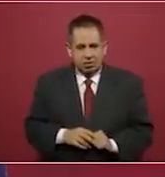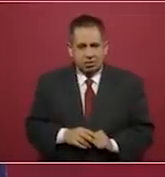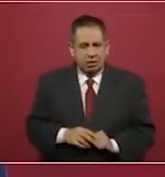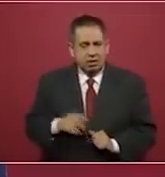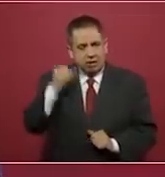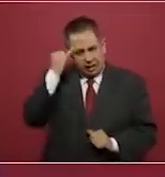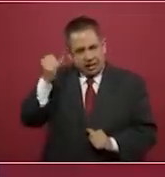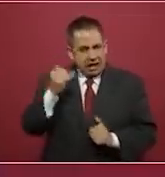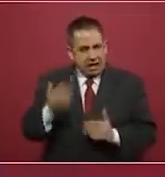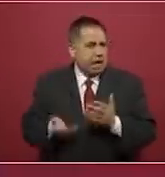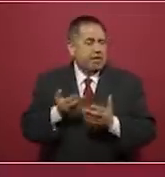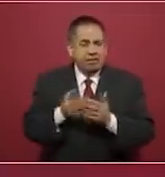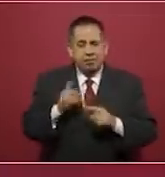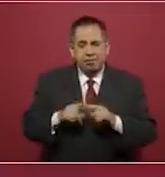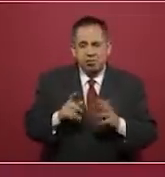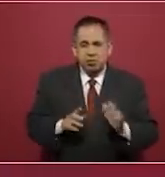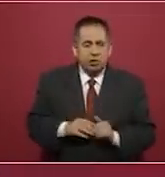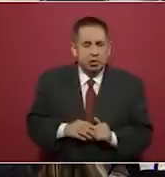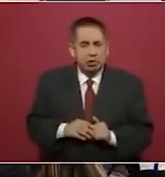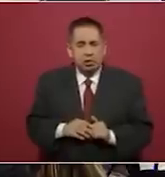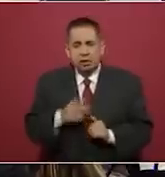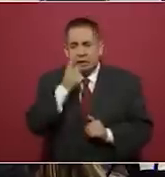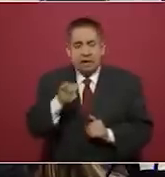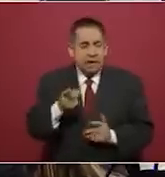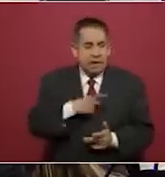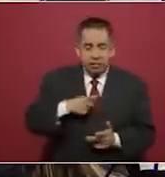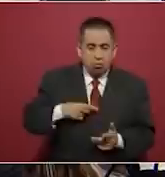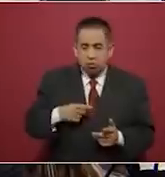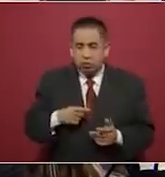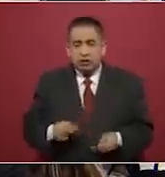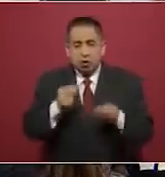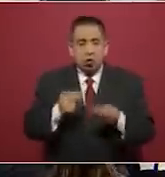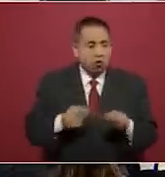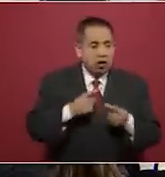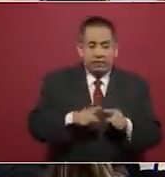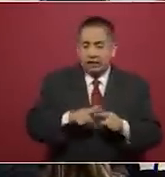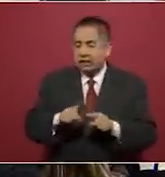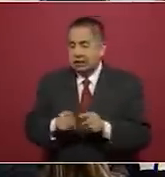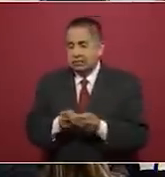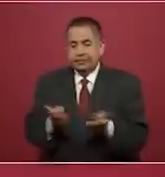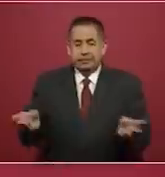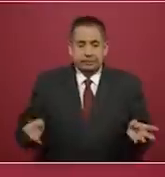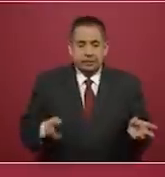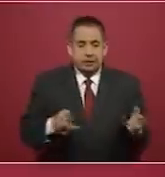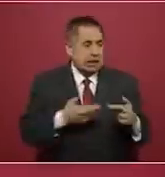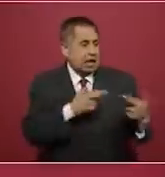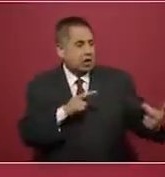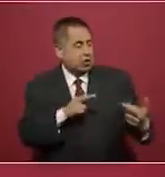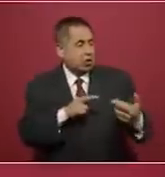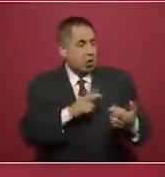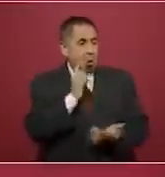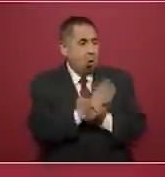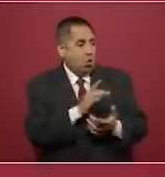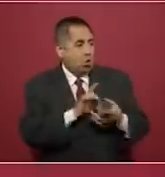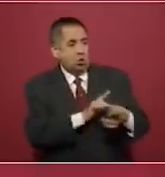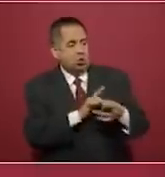planteaba que había que diversificar nuestra relación económica